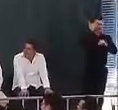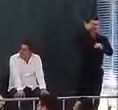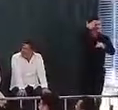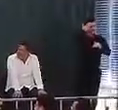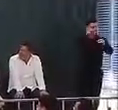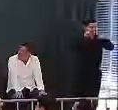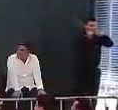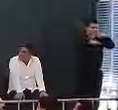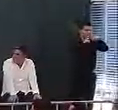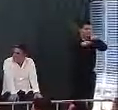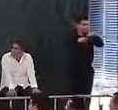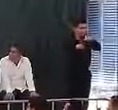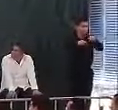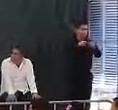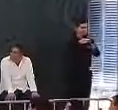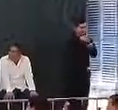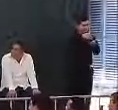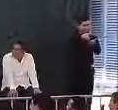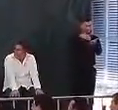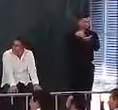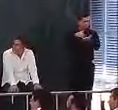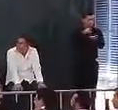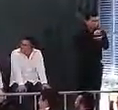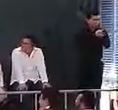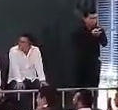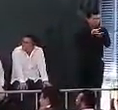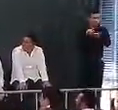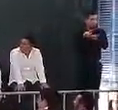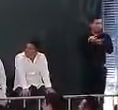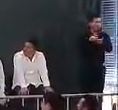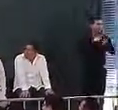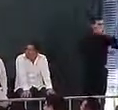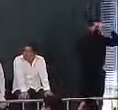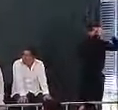Por eso ya empezamos a limpiar de